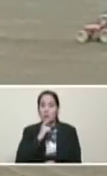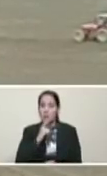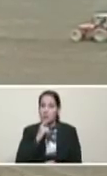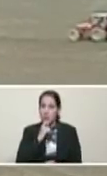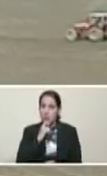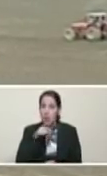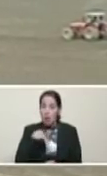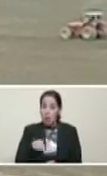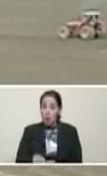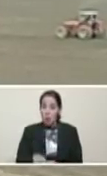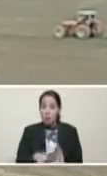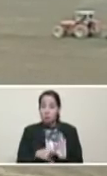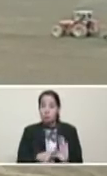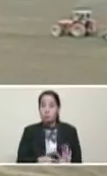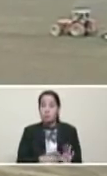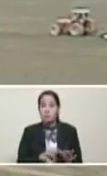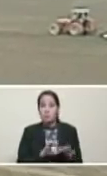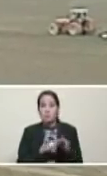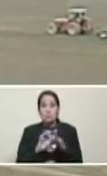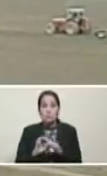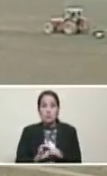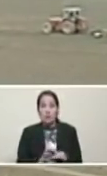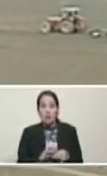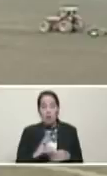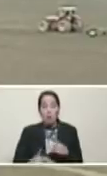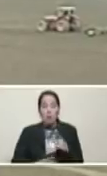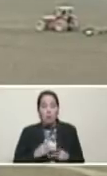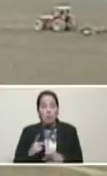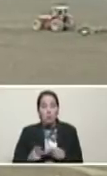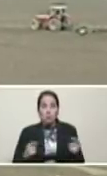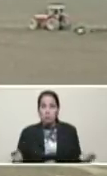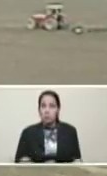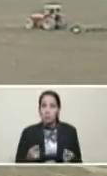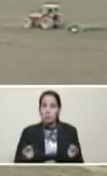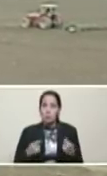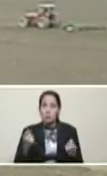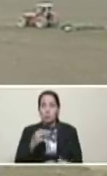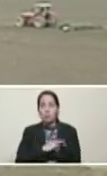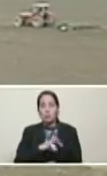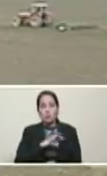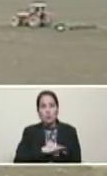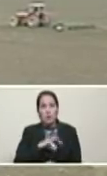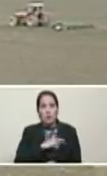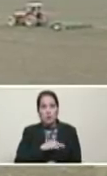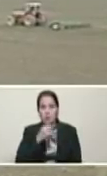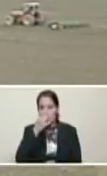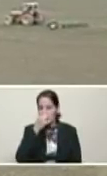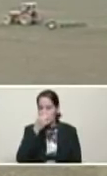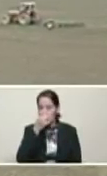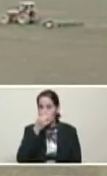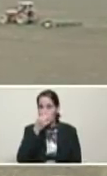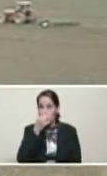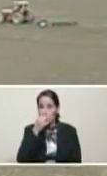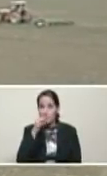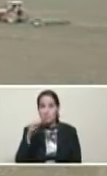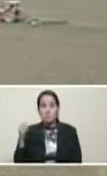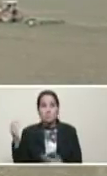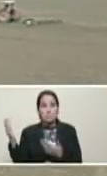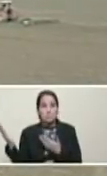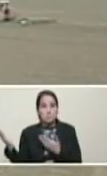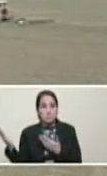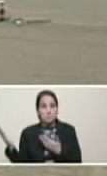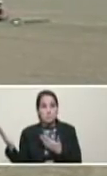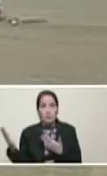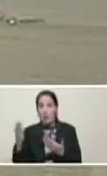indica estamos en la unidad de producción socialista pedro pérez delgado maisanta una unidad productiva que está al